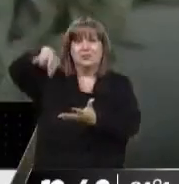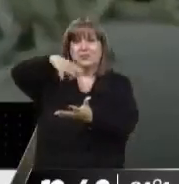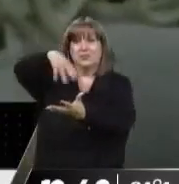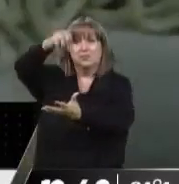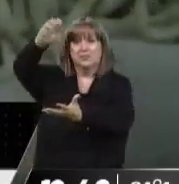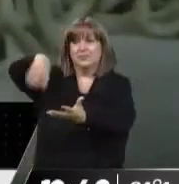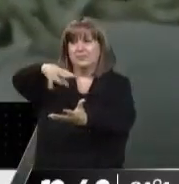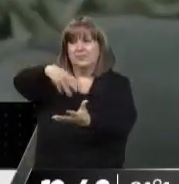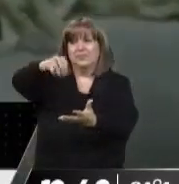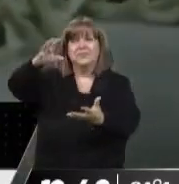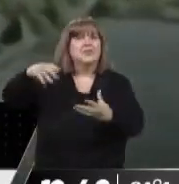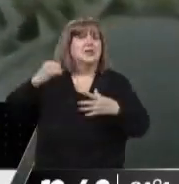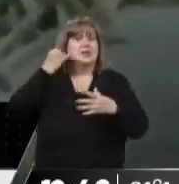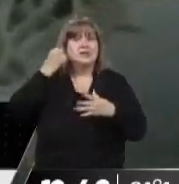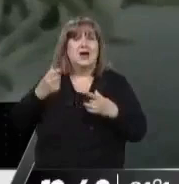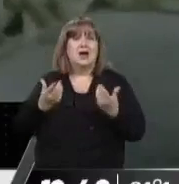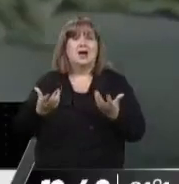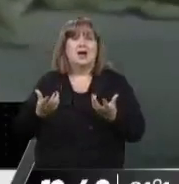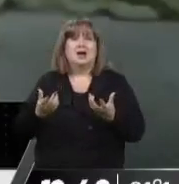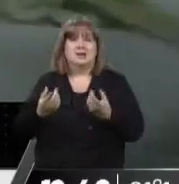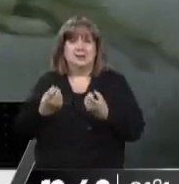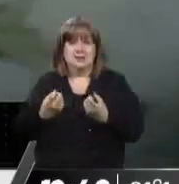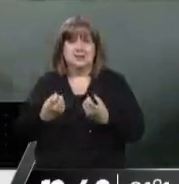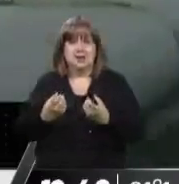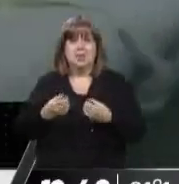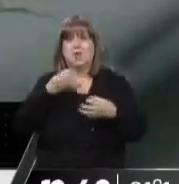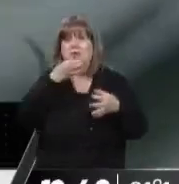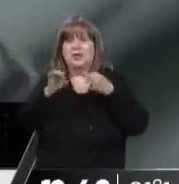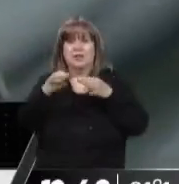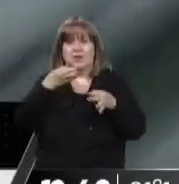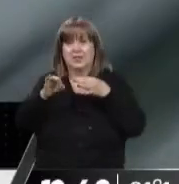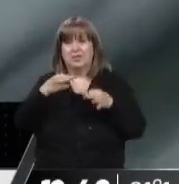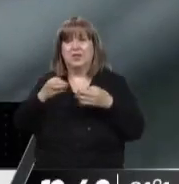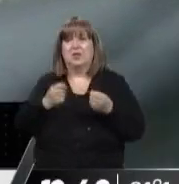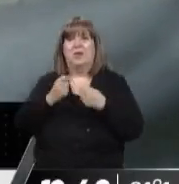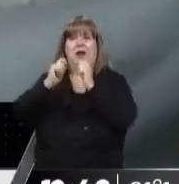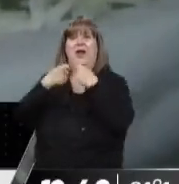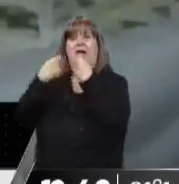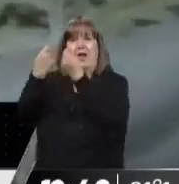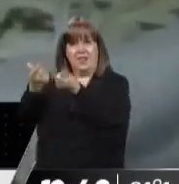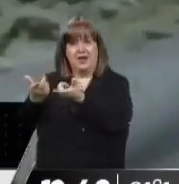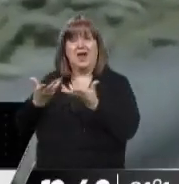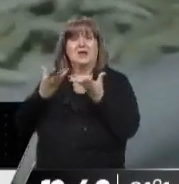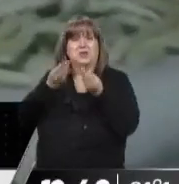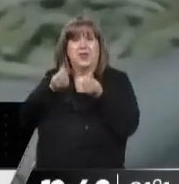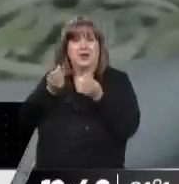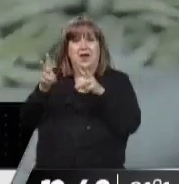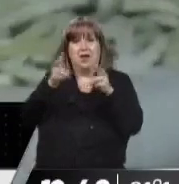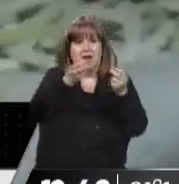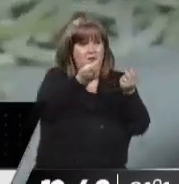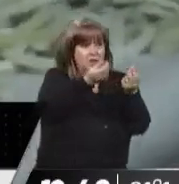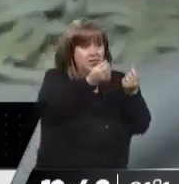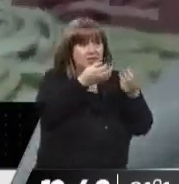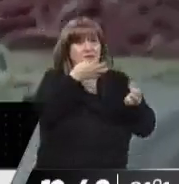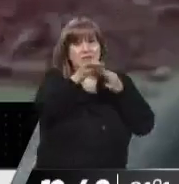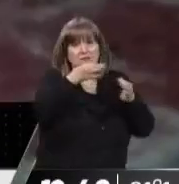equipo y por supuesto que la íbamos a aceptar porque la necesitamos. Felicitaciones, vamos a andar bien, vamos a seguir junto a